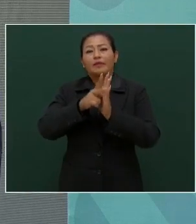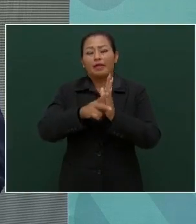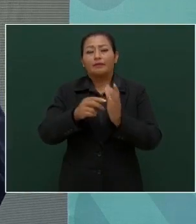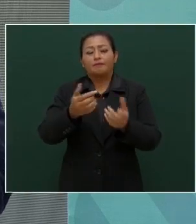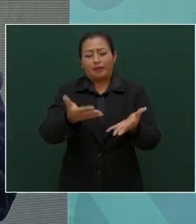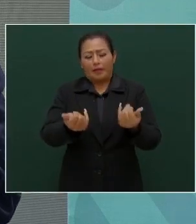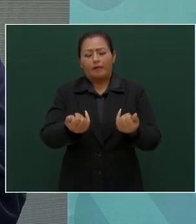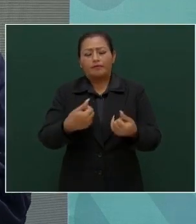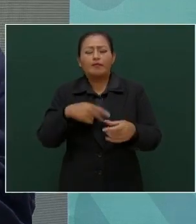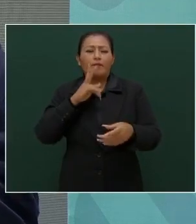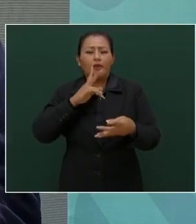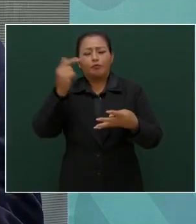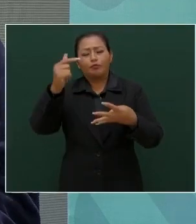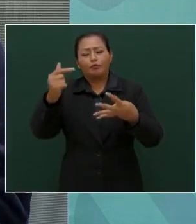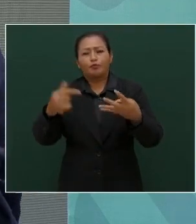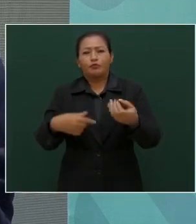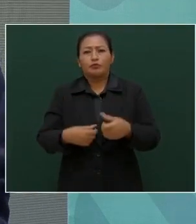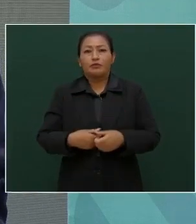días